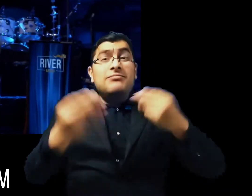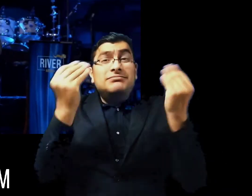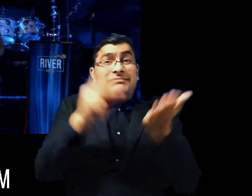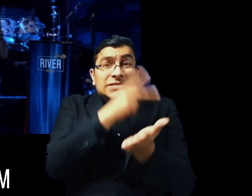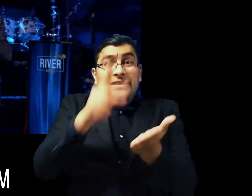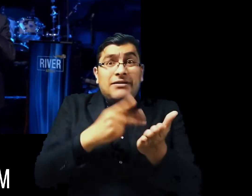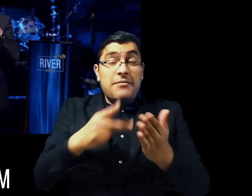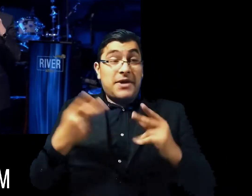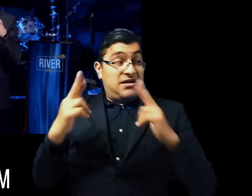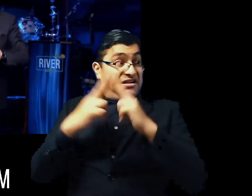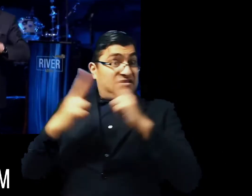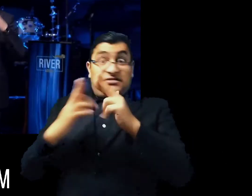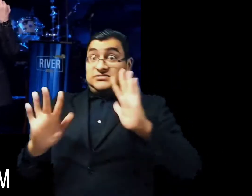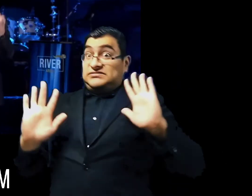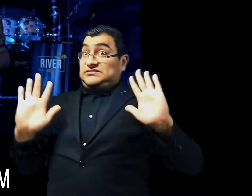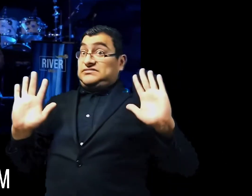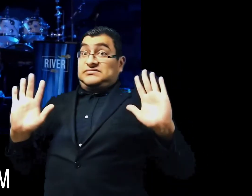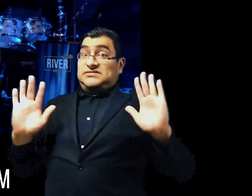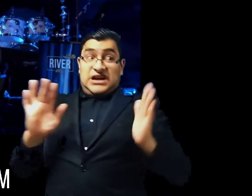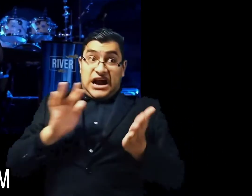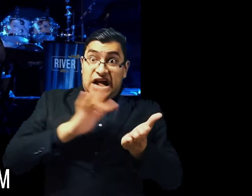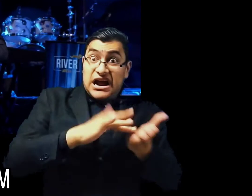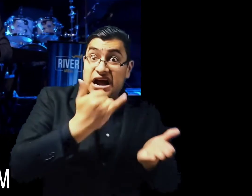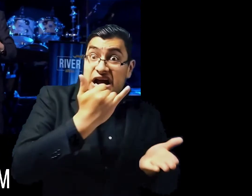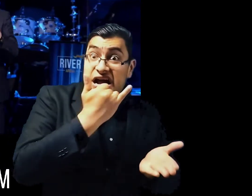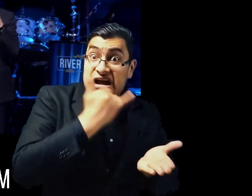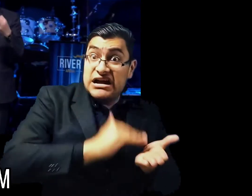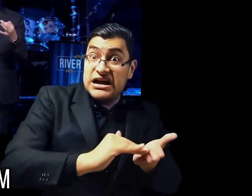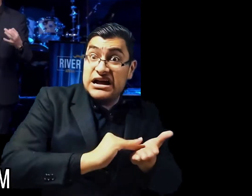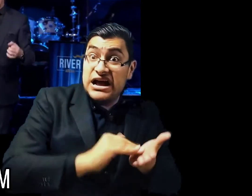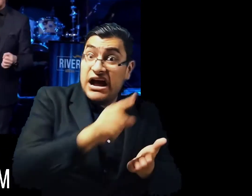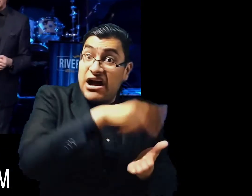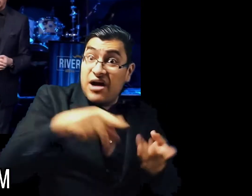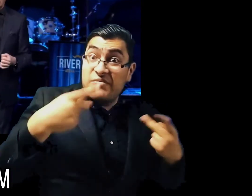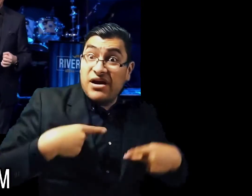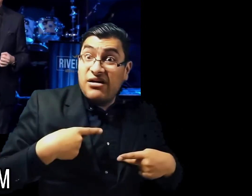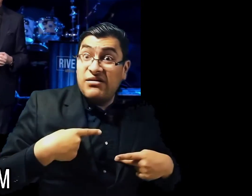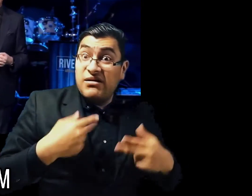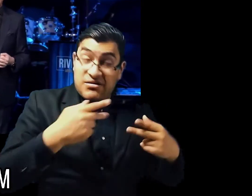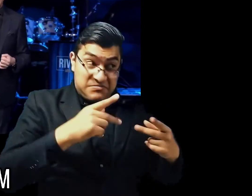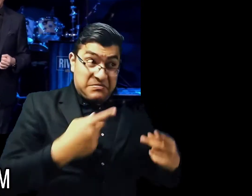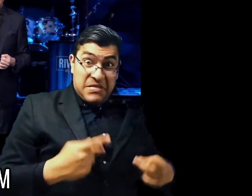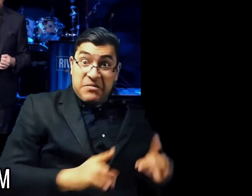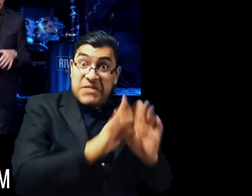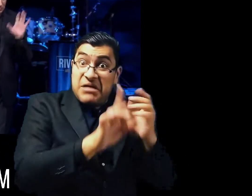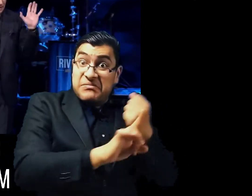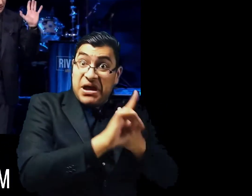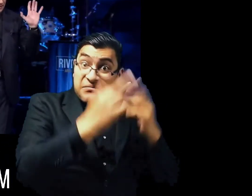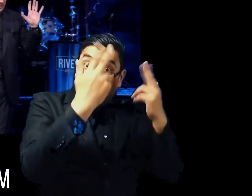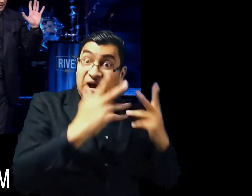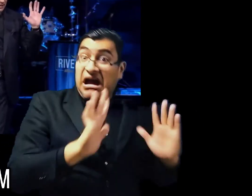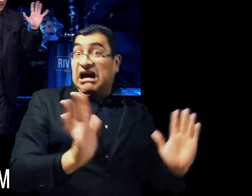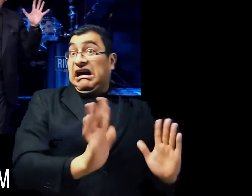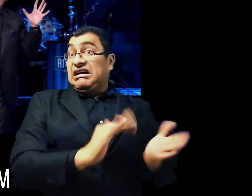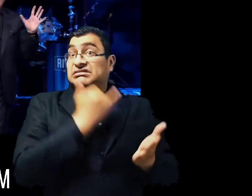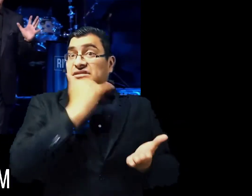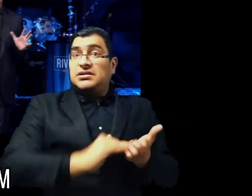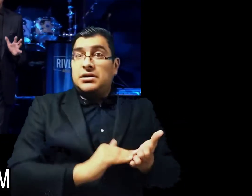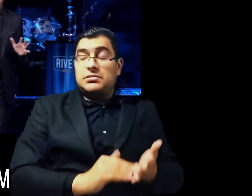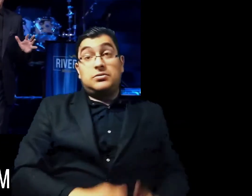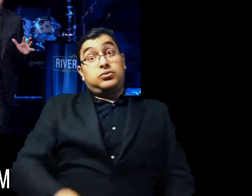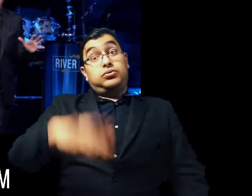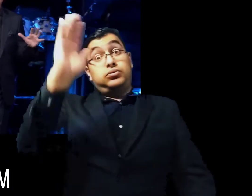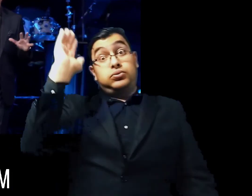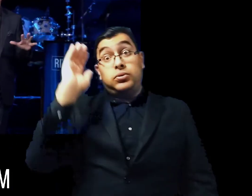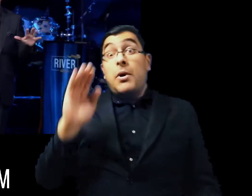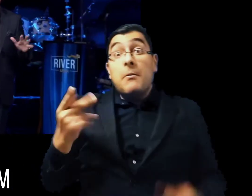pero la religión nunca termina de absolver y de perdonar a la gente rota. Menos mal que nadie necesita el